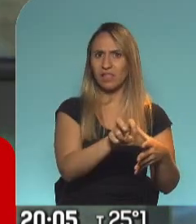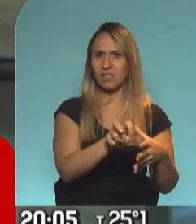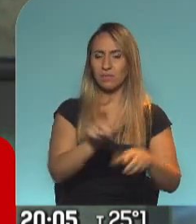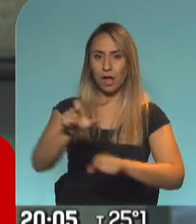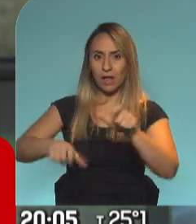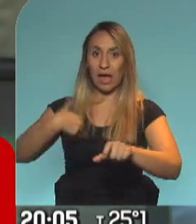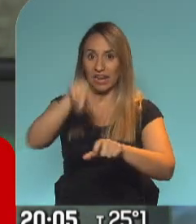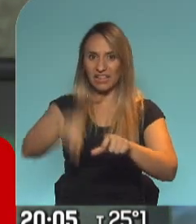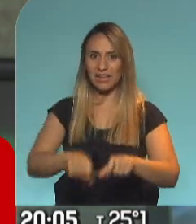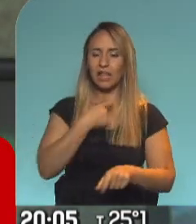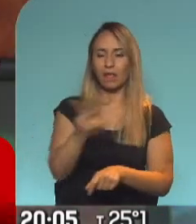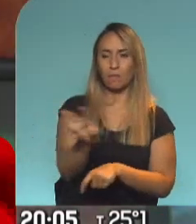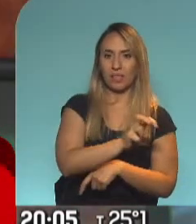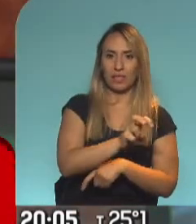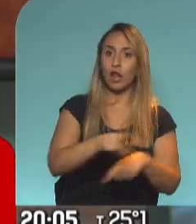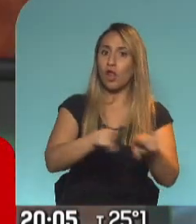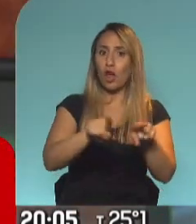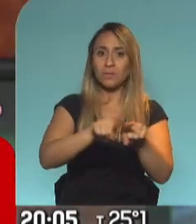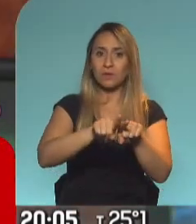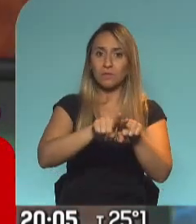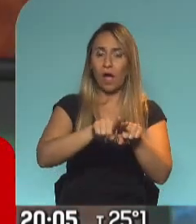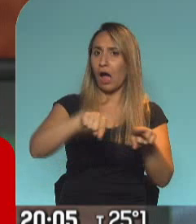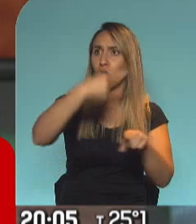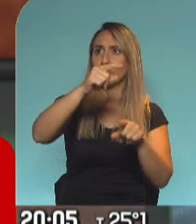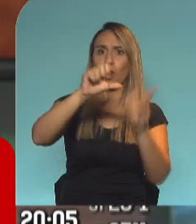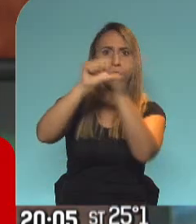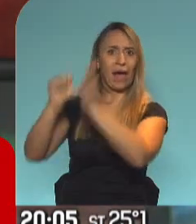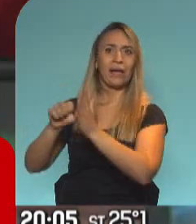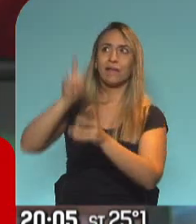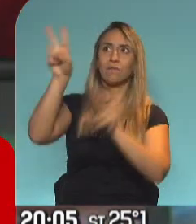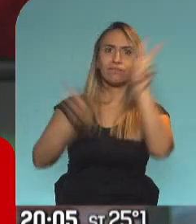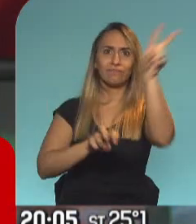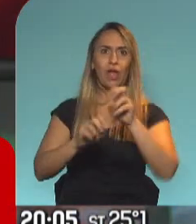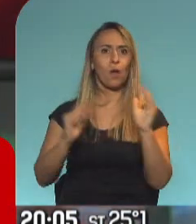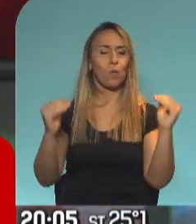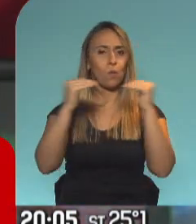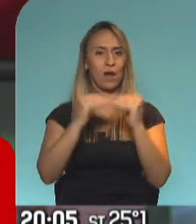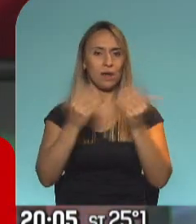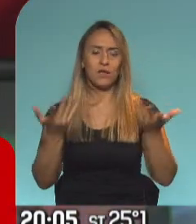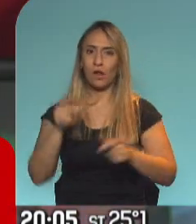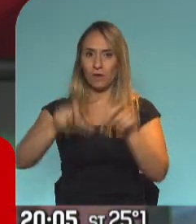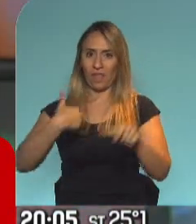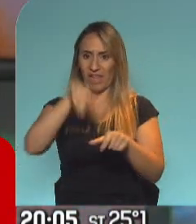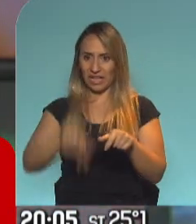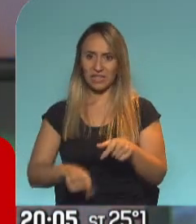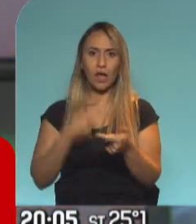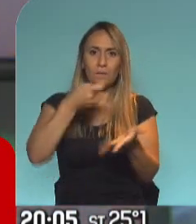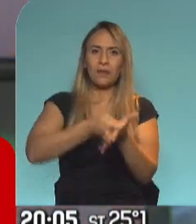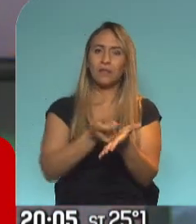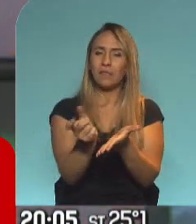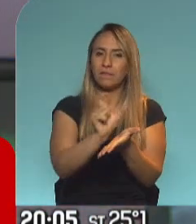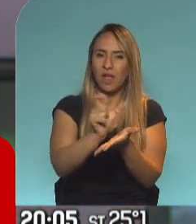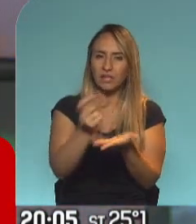mismo que les cobran a cualquier ciudadano en el resto del mundo. ¿Por qué el argentino no puede pagar otro precio siendo argentino, siendo que